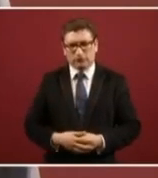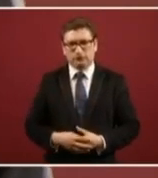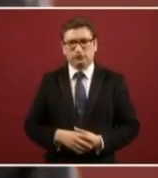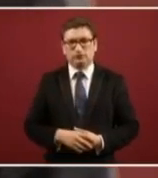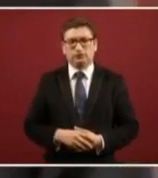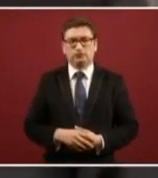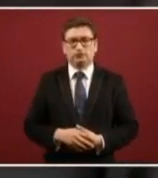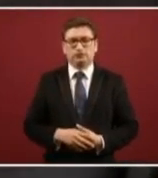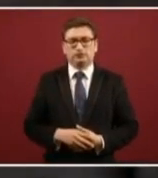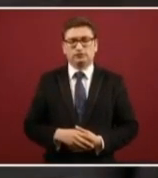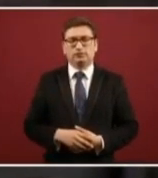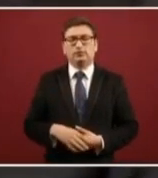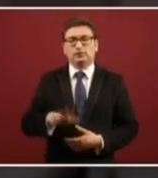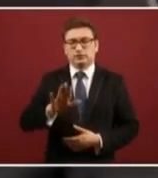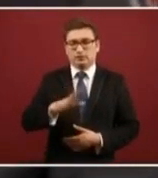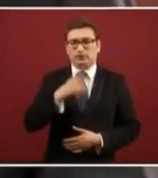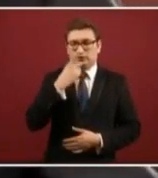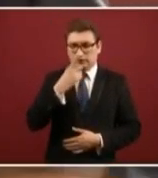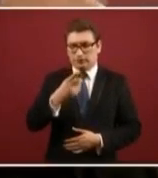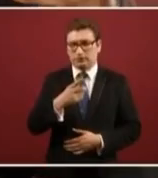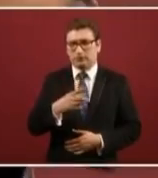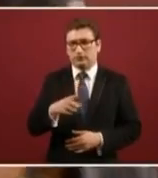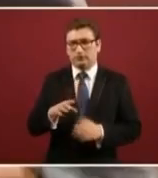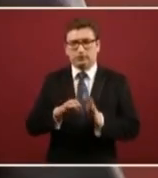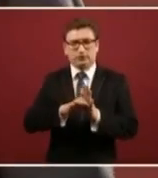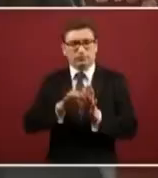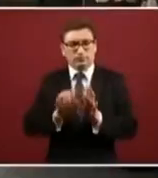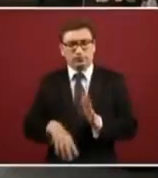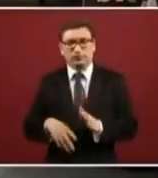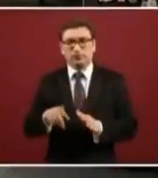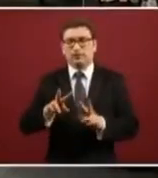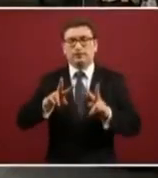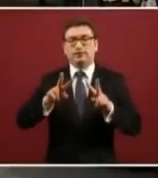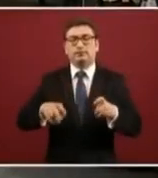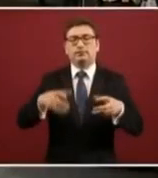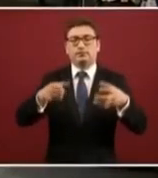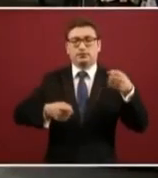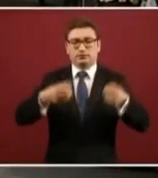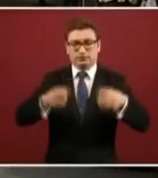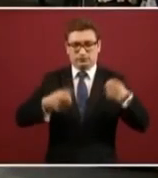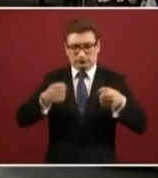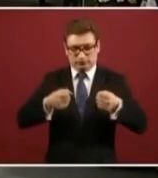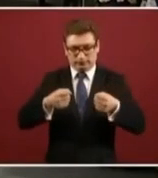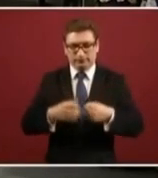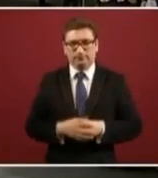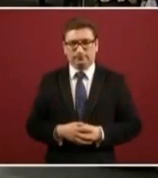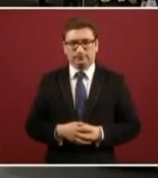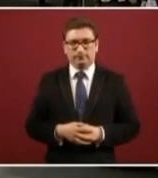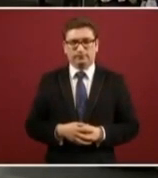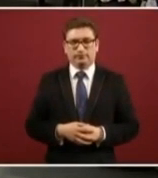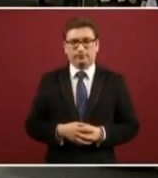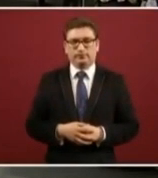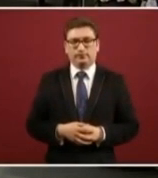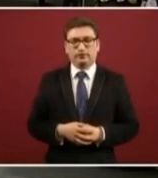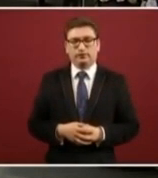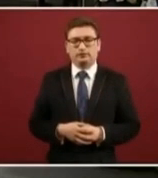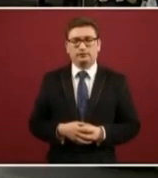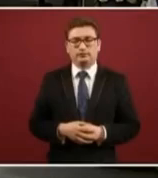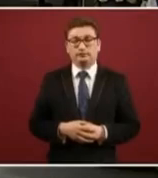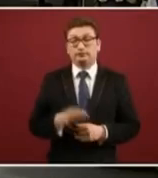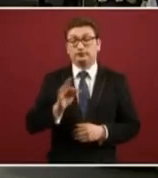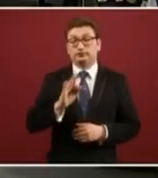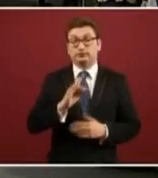Es decir, a ver, en el caso de la leche, si hay